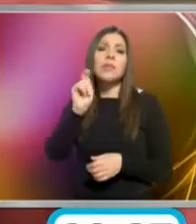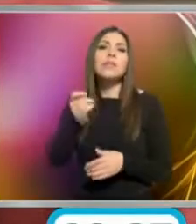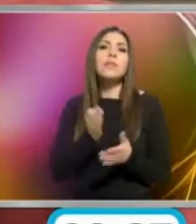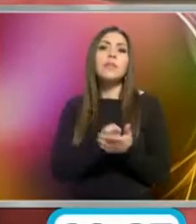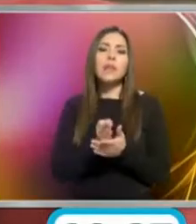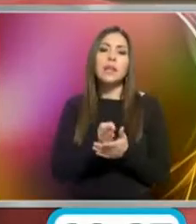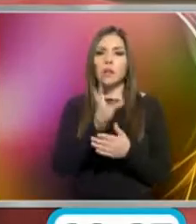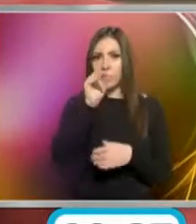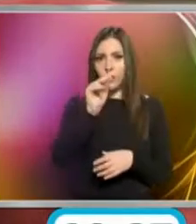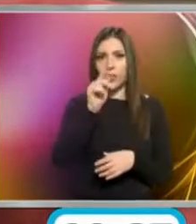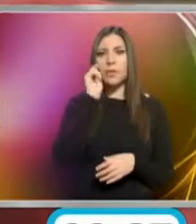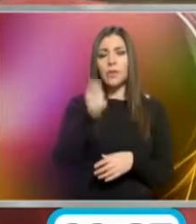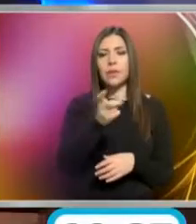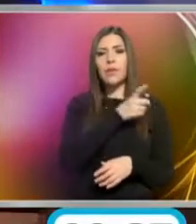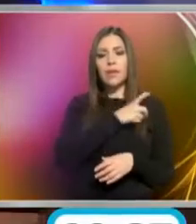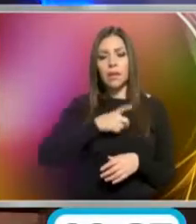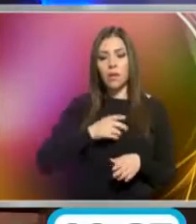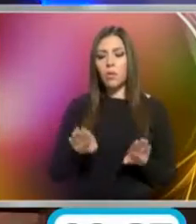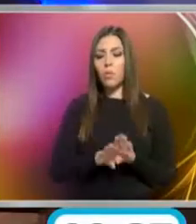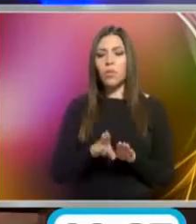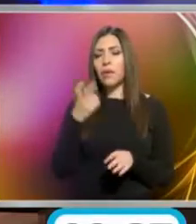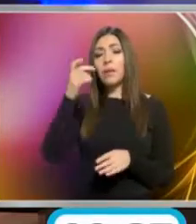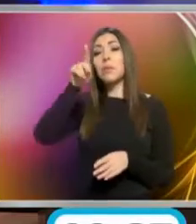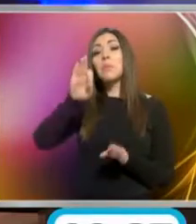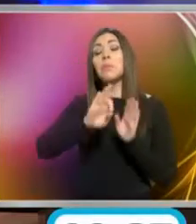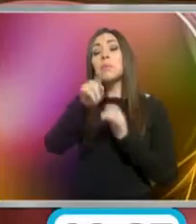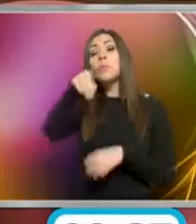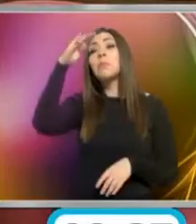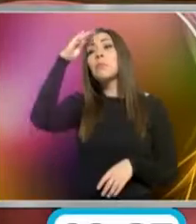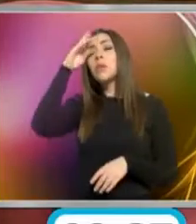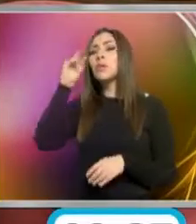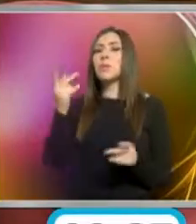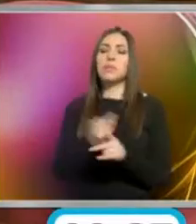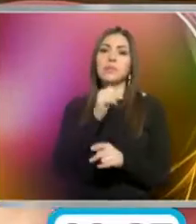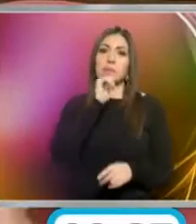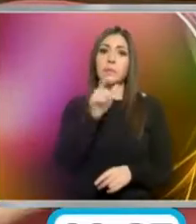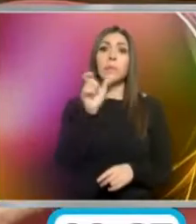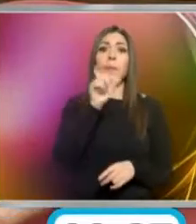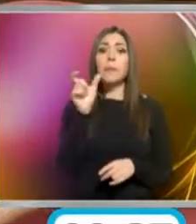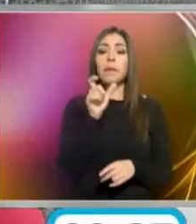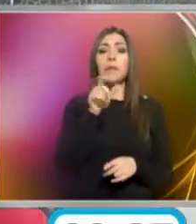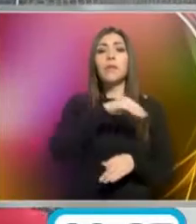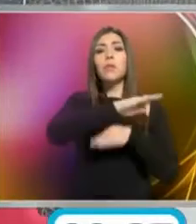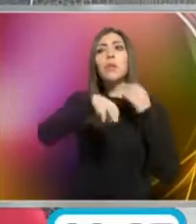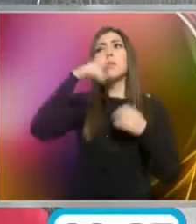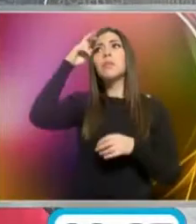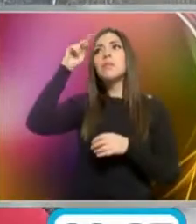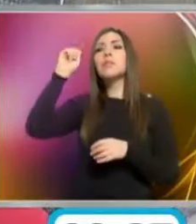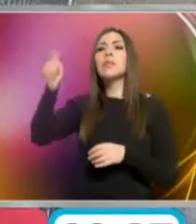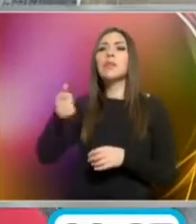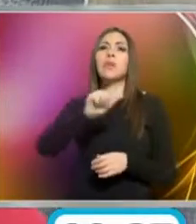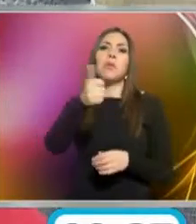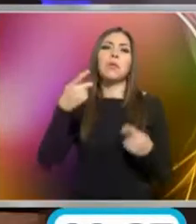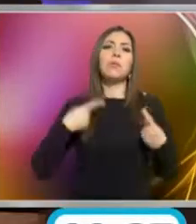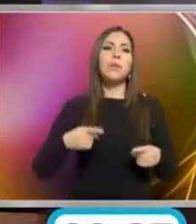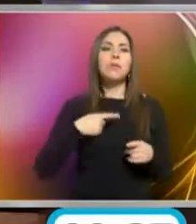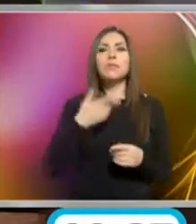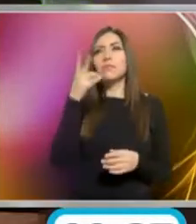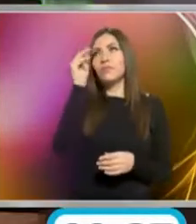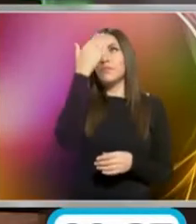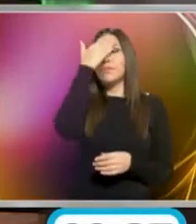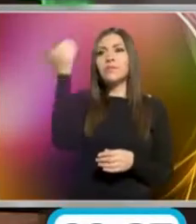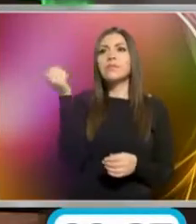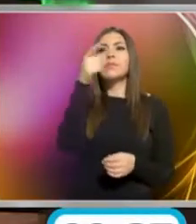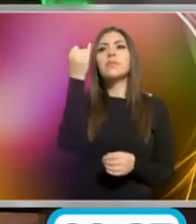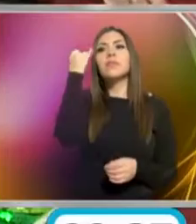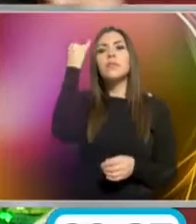que la infidelidad vaya en el hecho, ¿no? En el acto. Porque creo que todos en la fantasía hemos sido infieles. No, bueno. ¿Quién no ha tenido una fantasía a lo mejor